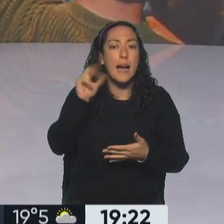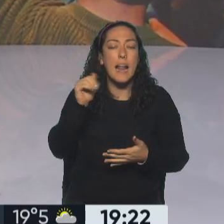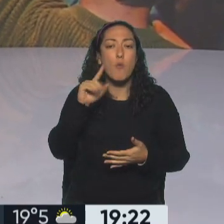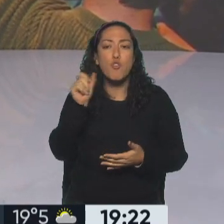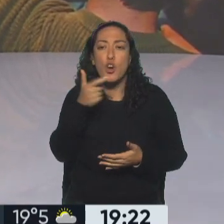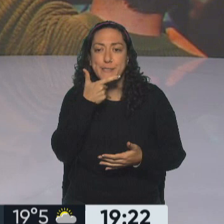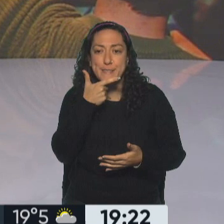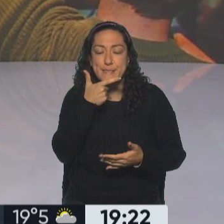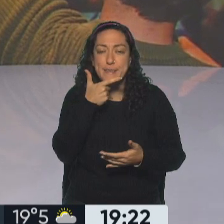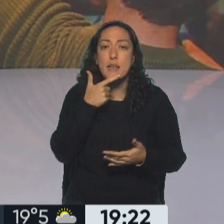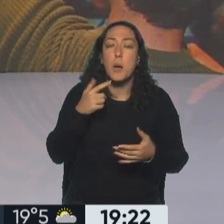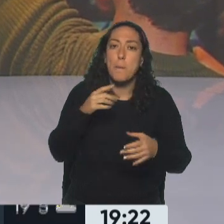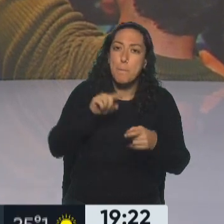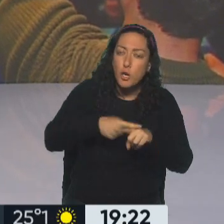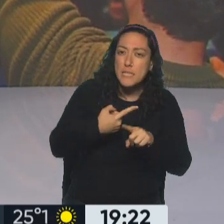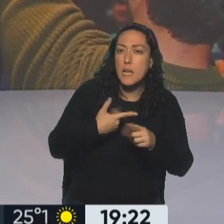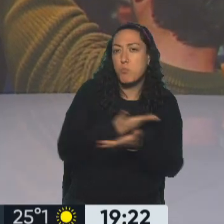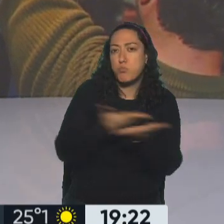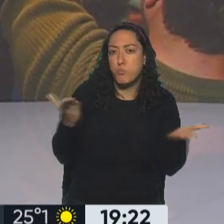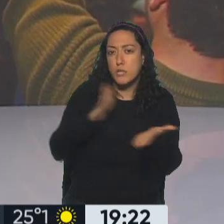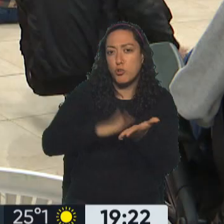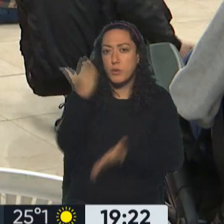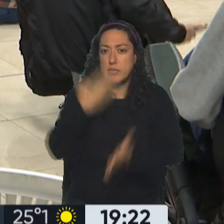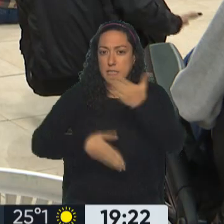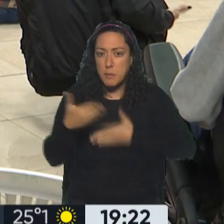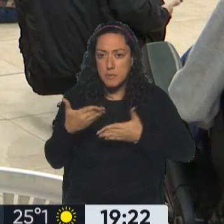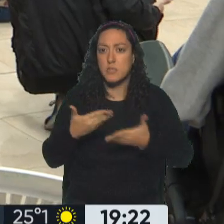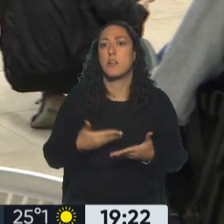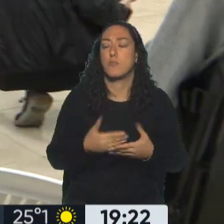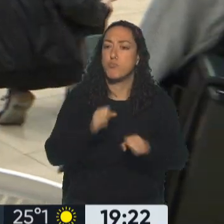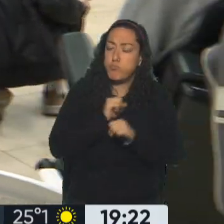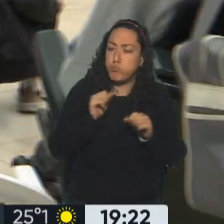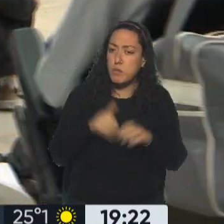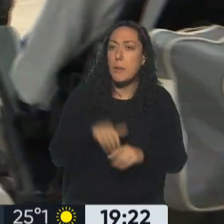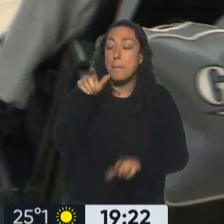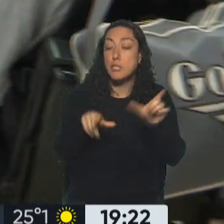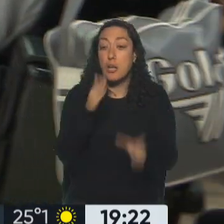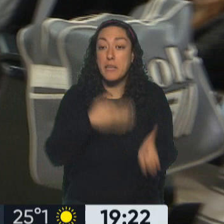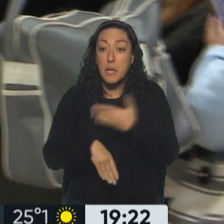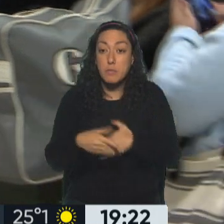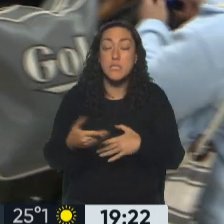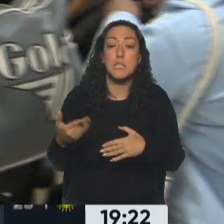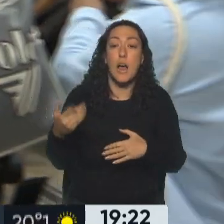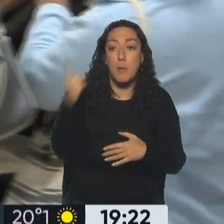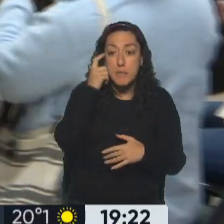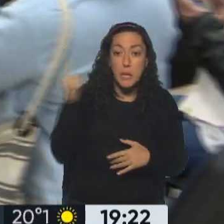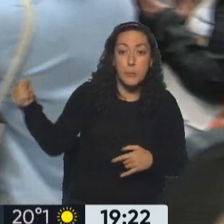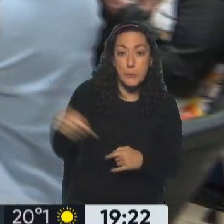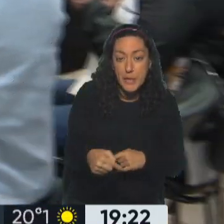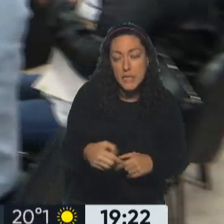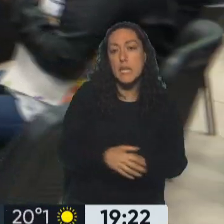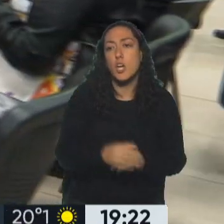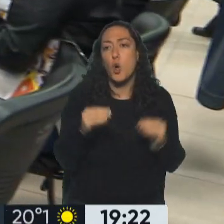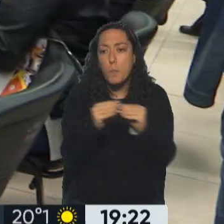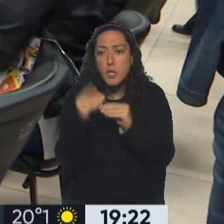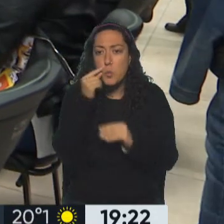políticas públicas que piensa en el área de discapacidad. Vine a aprender de las personas con discapacidad, aprendo de mis compañeros y